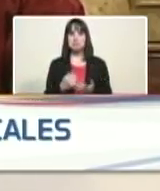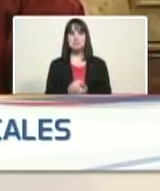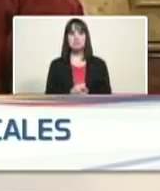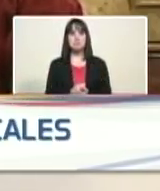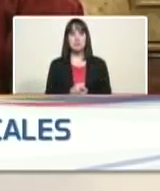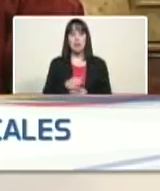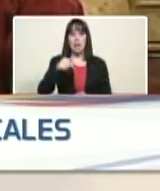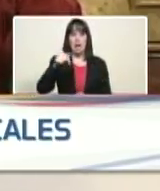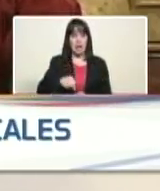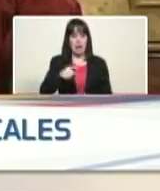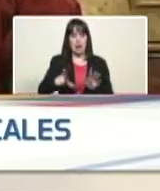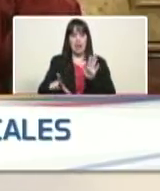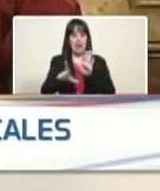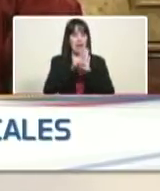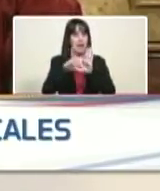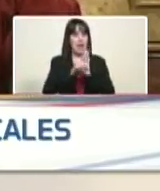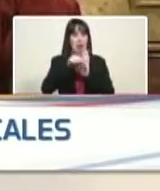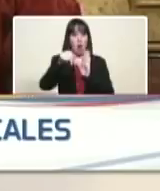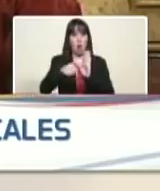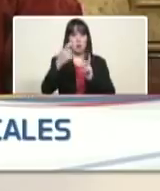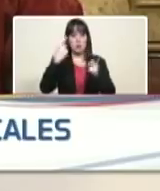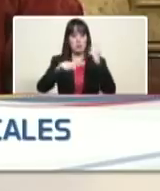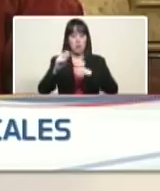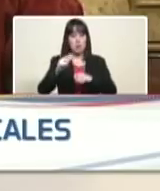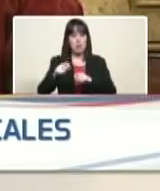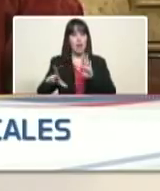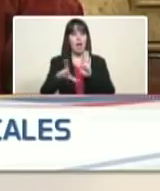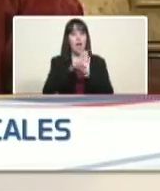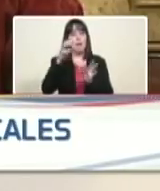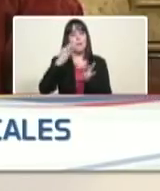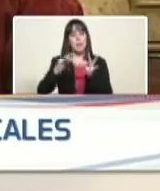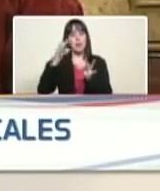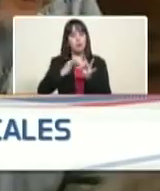en Venezuela legalmente hoy se pueden vender en Petro.